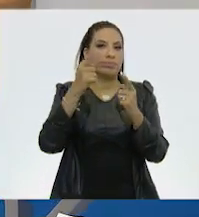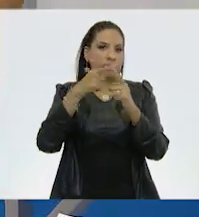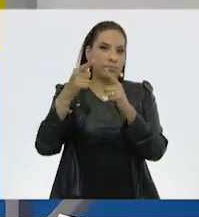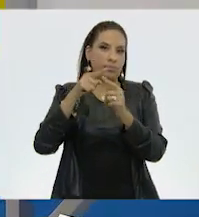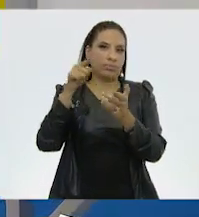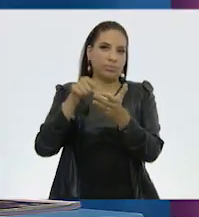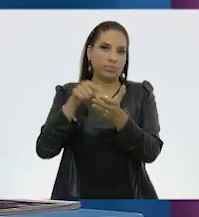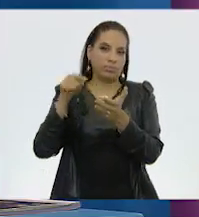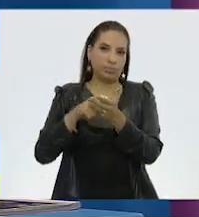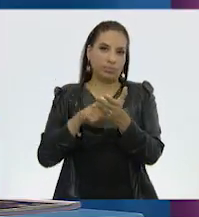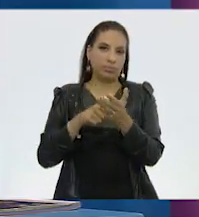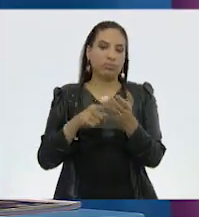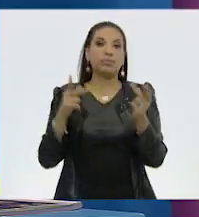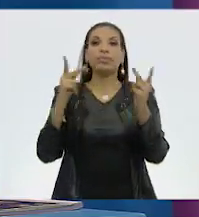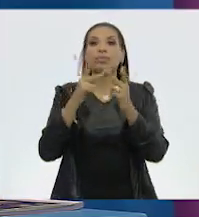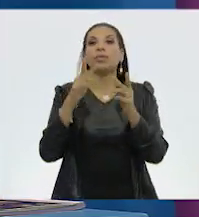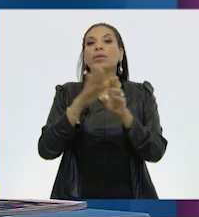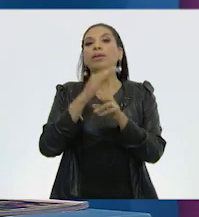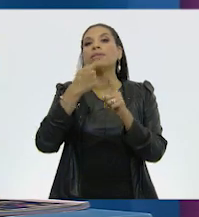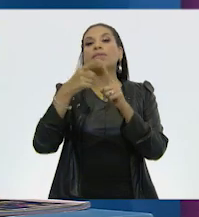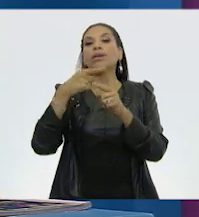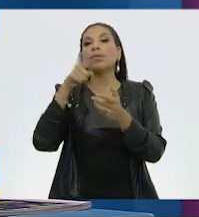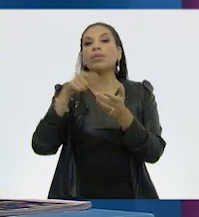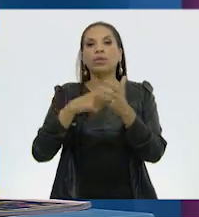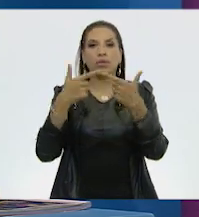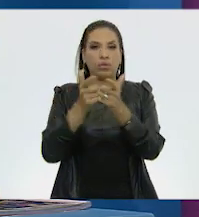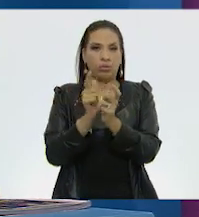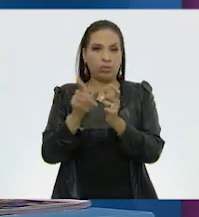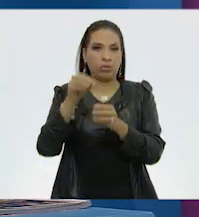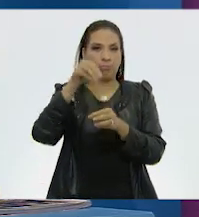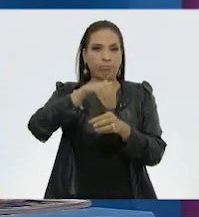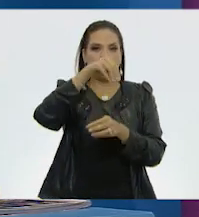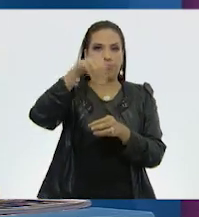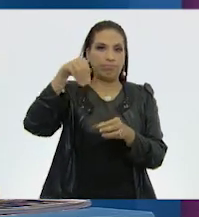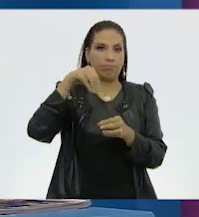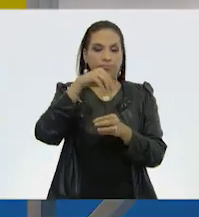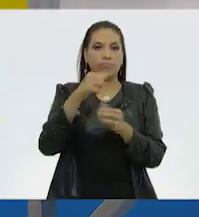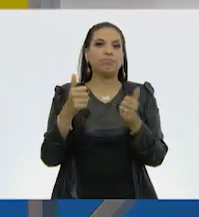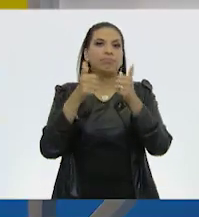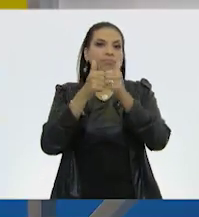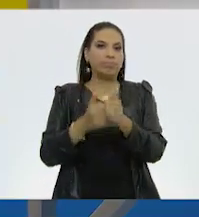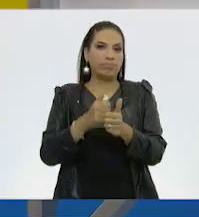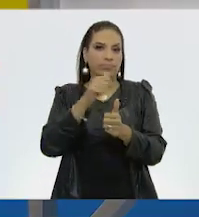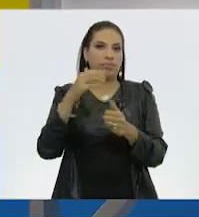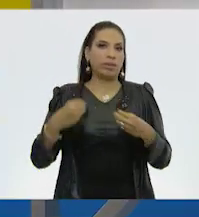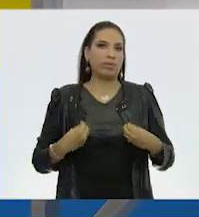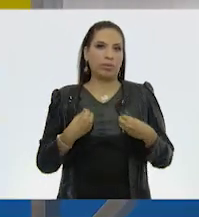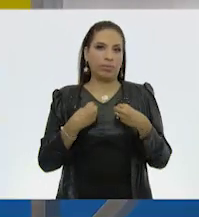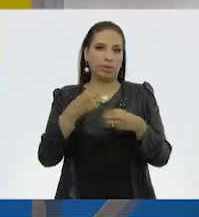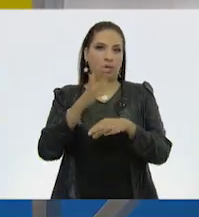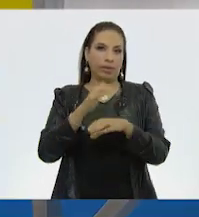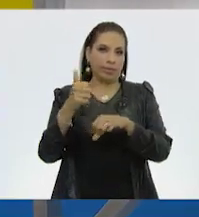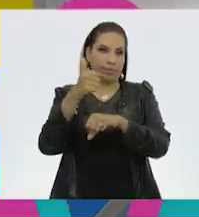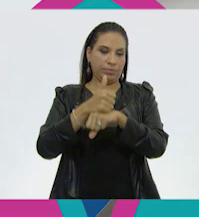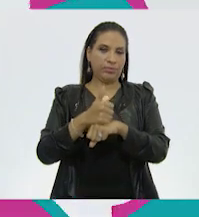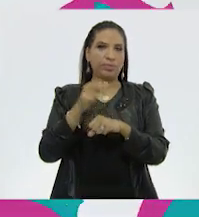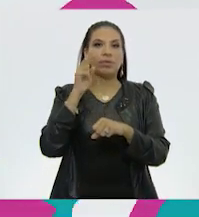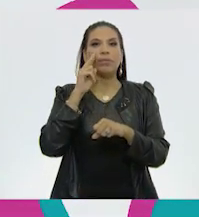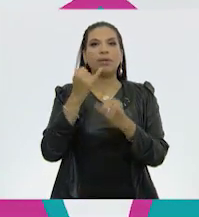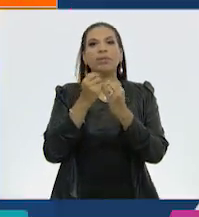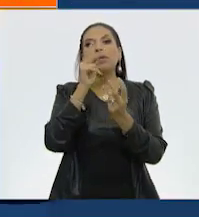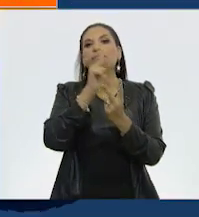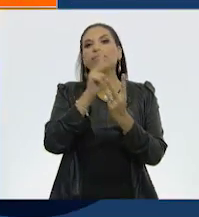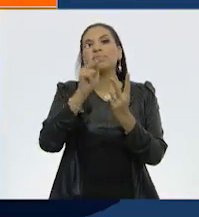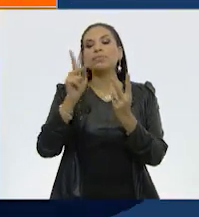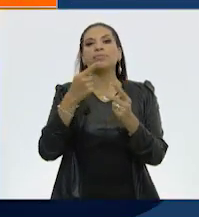diversos lugares. Por lo que en varios lugares los grupos nómadas se iban sedentarizando. En casa, prestemos atención a las